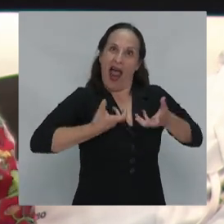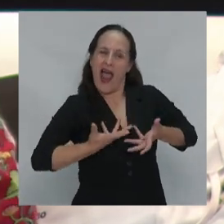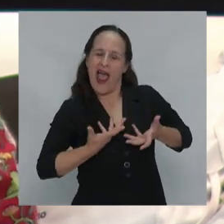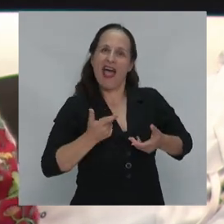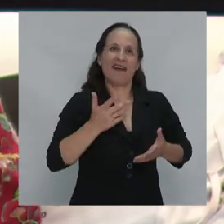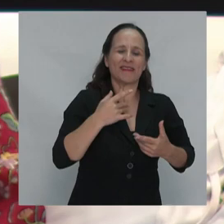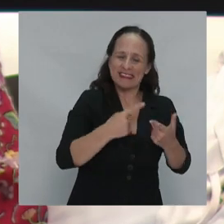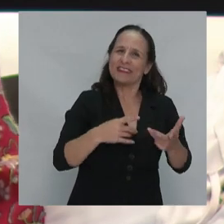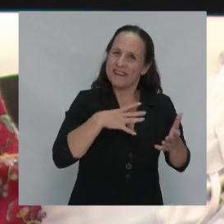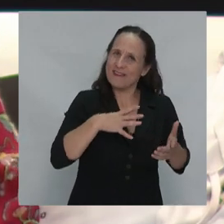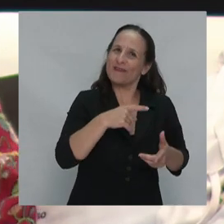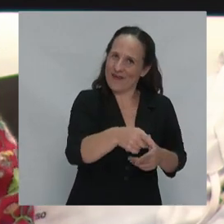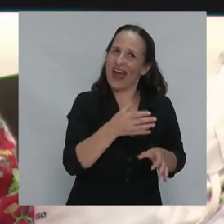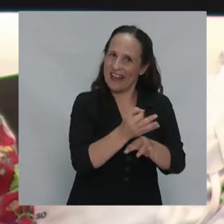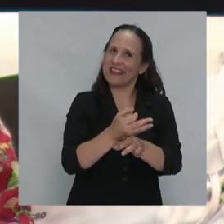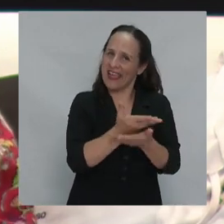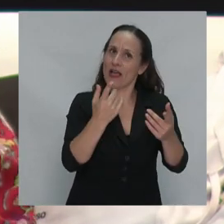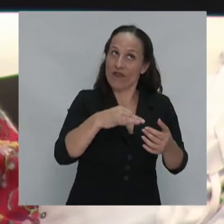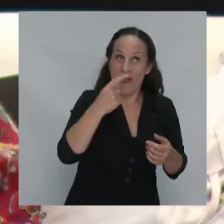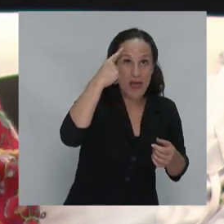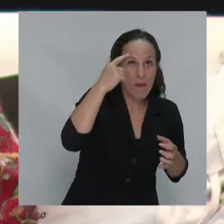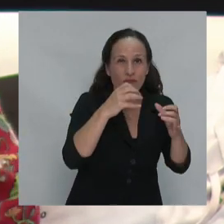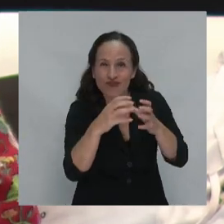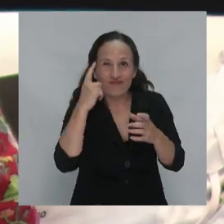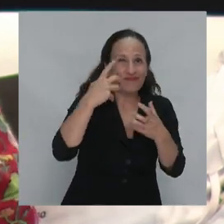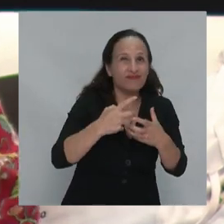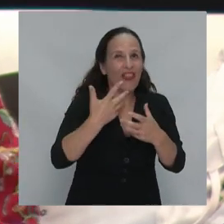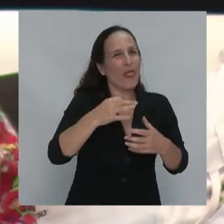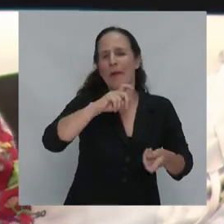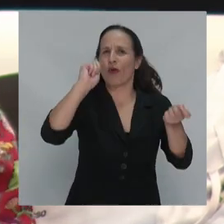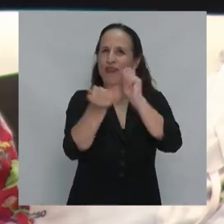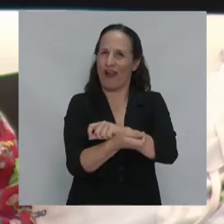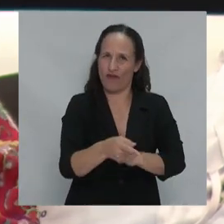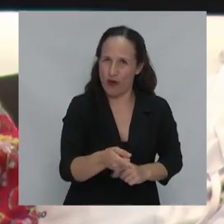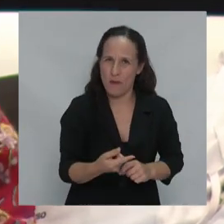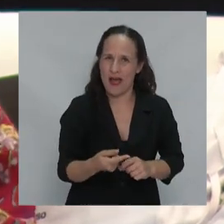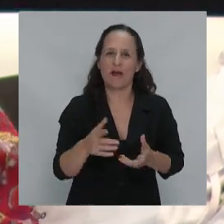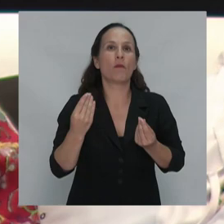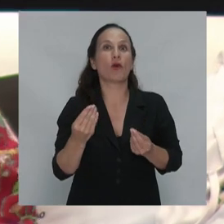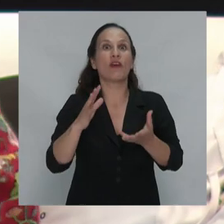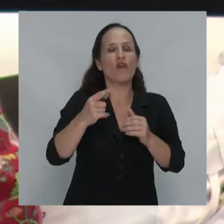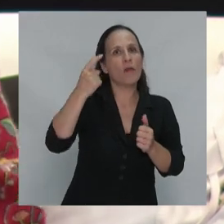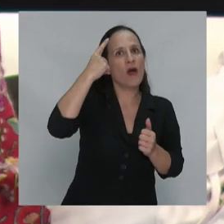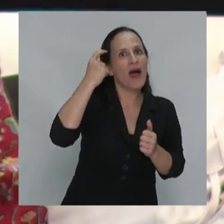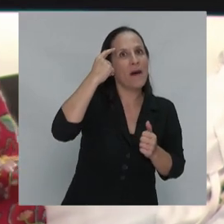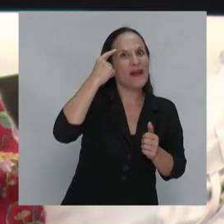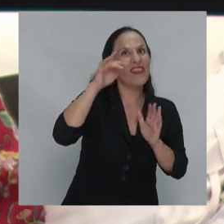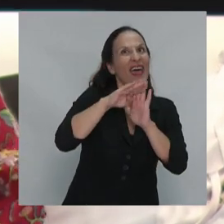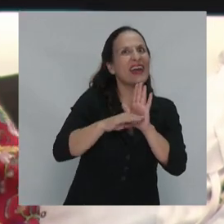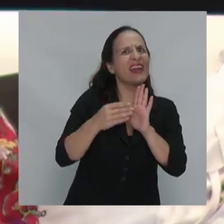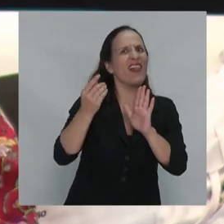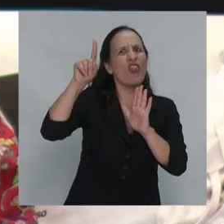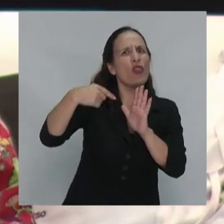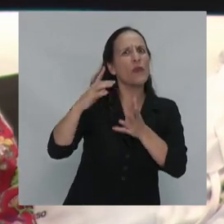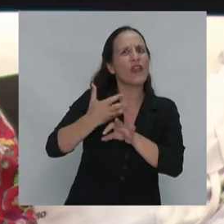la autoestima. Y eso también tenemos que cuestionarlo y pensar cómo lo vamos a transformar. Porque las recetas de nuestro conocimiento hoy las